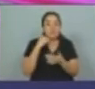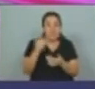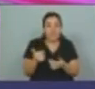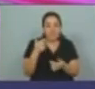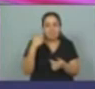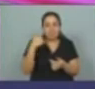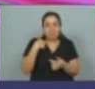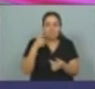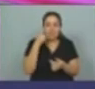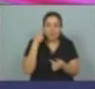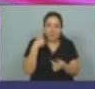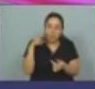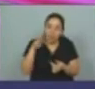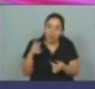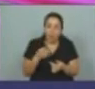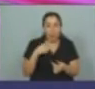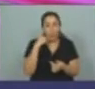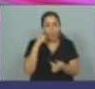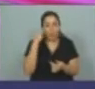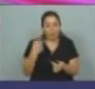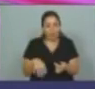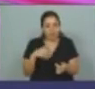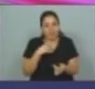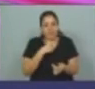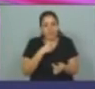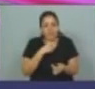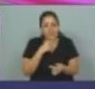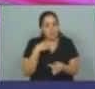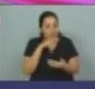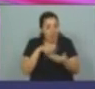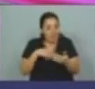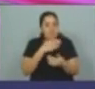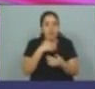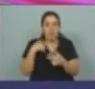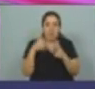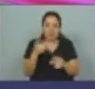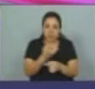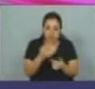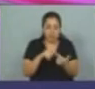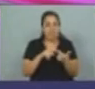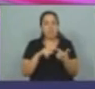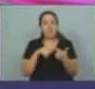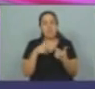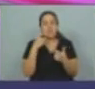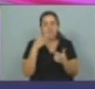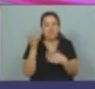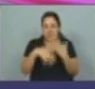vergüenza que hablaran de ellas, que las involucraran, que mintieran. La